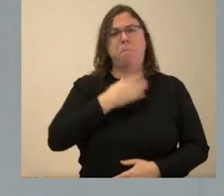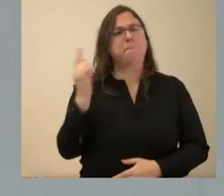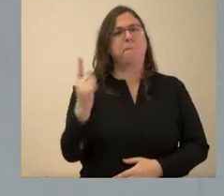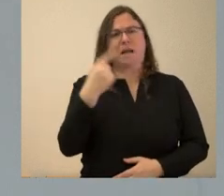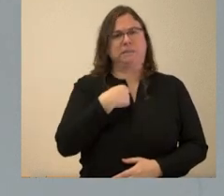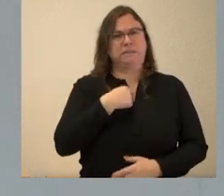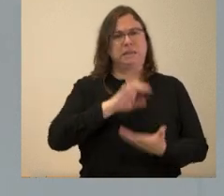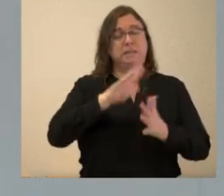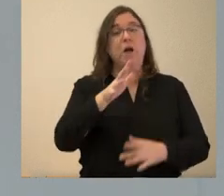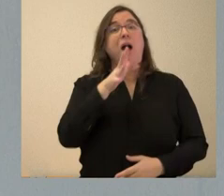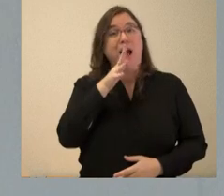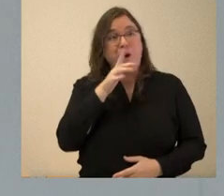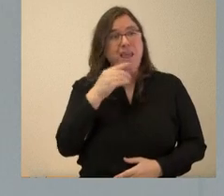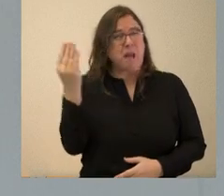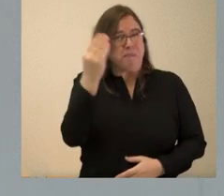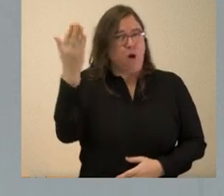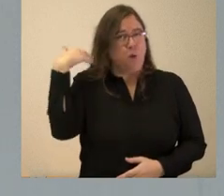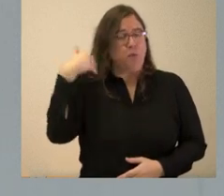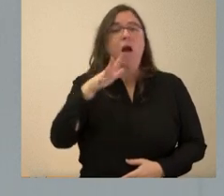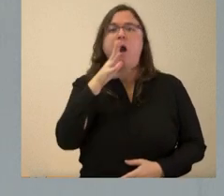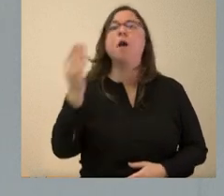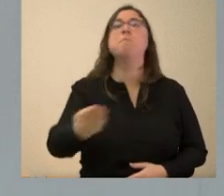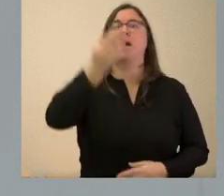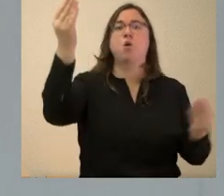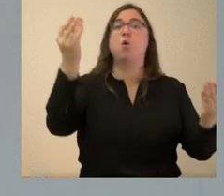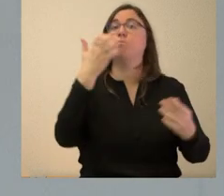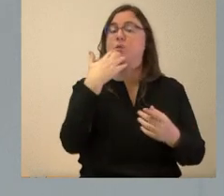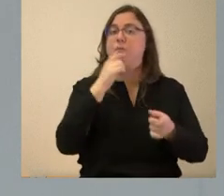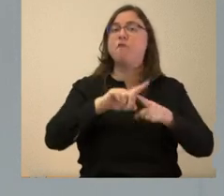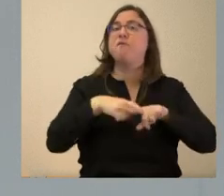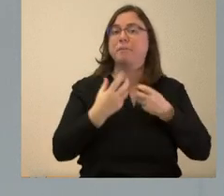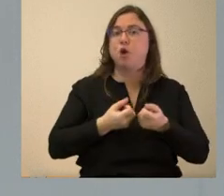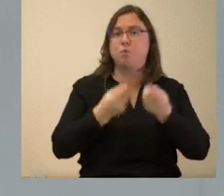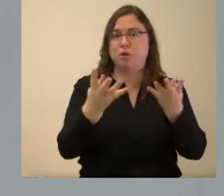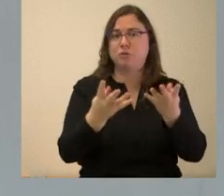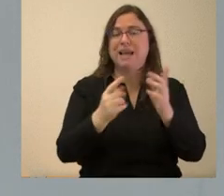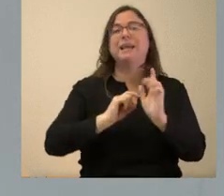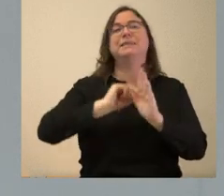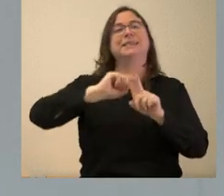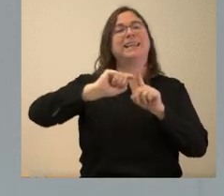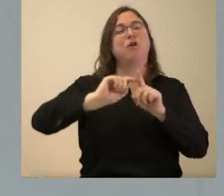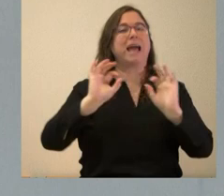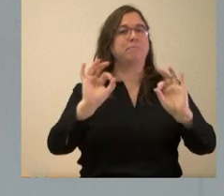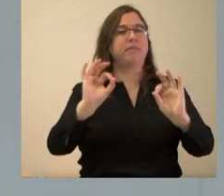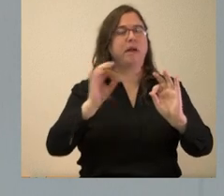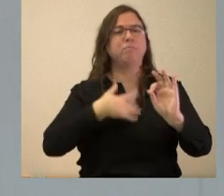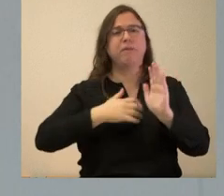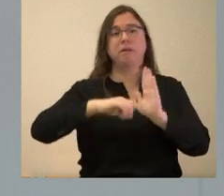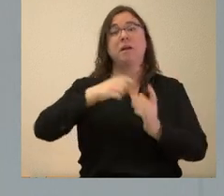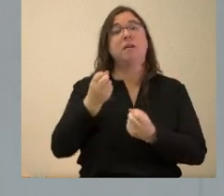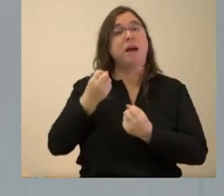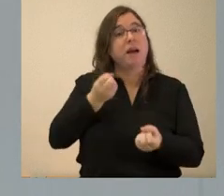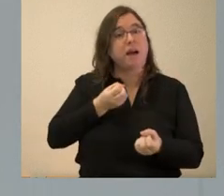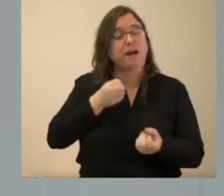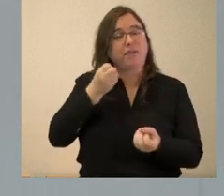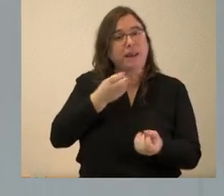incluso las mejoramos ahora las mejoramos porque por ejemplo una familia numerosa de categoría especial pues puede tener una deducción En su declaración de la renta